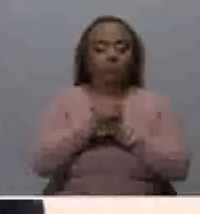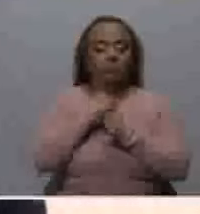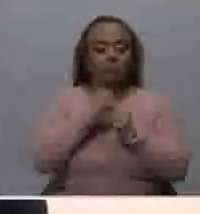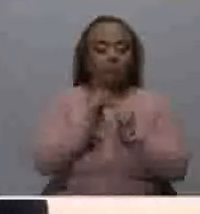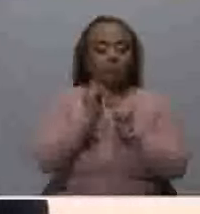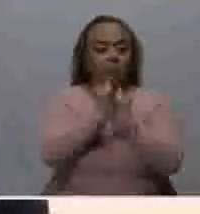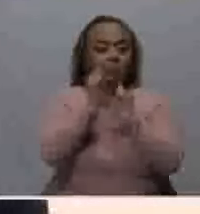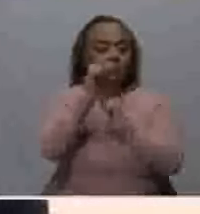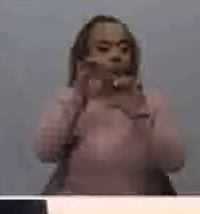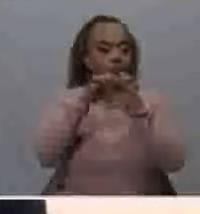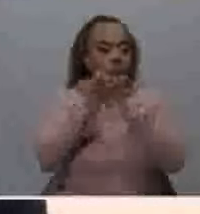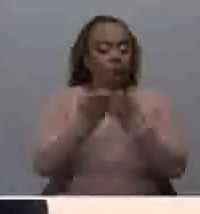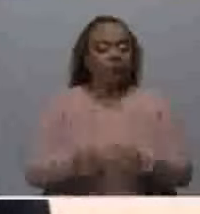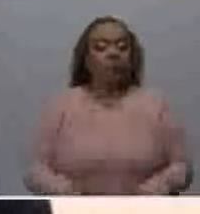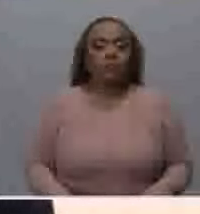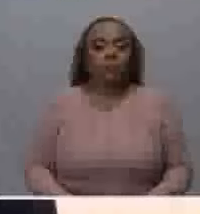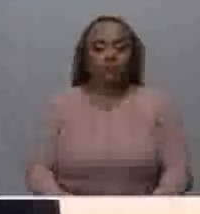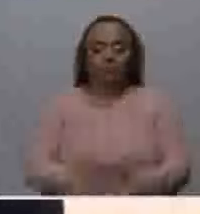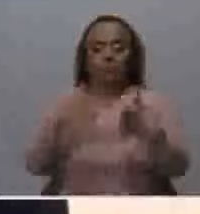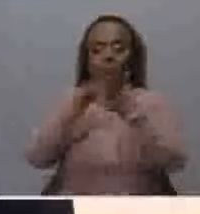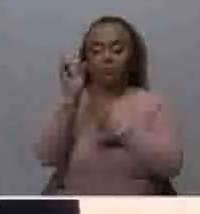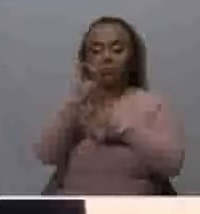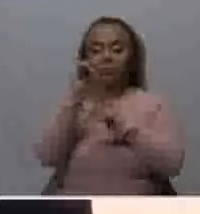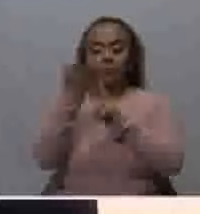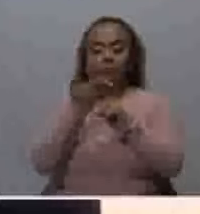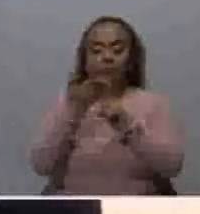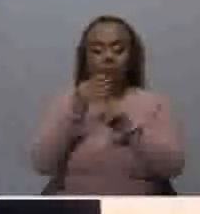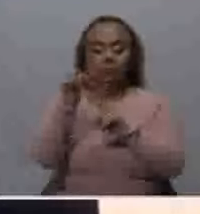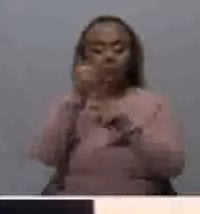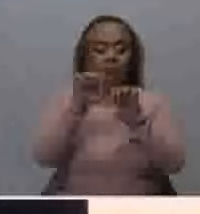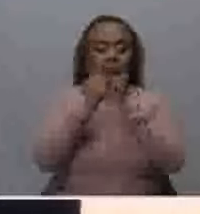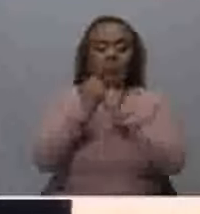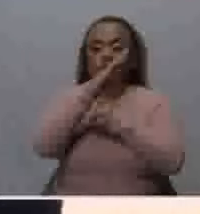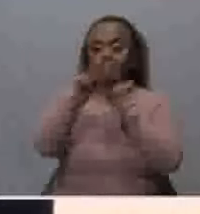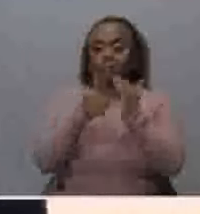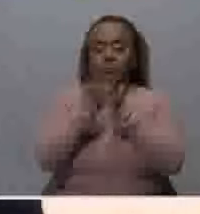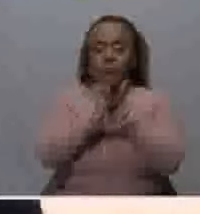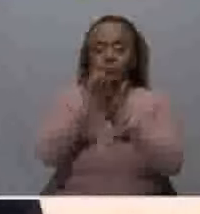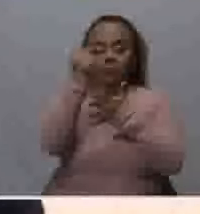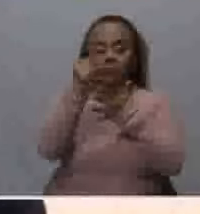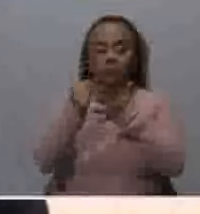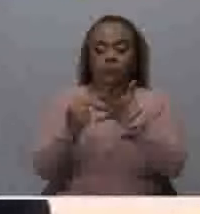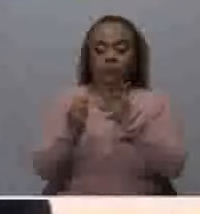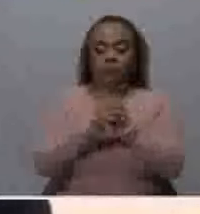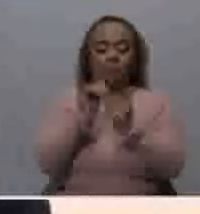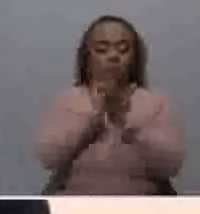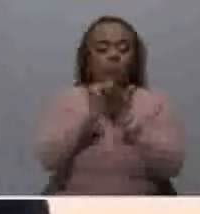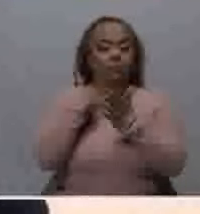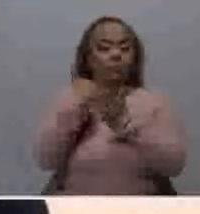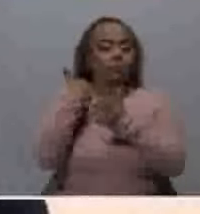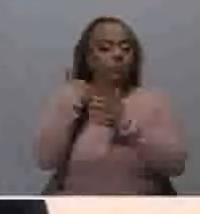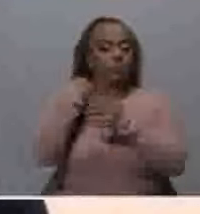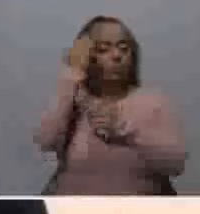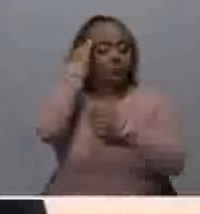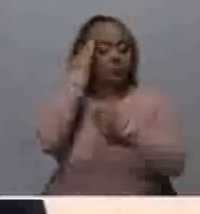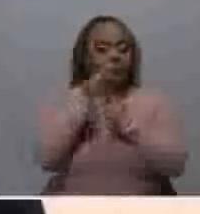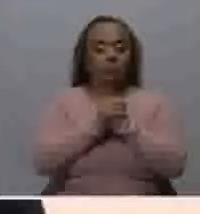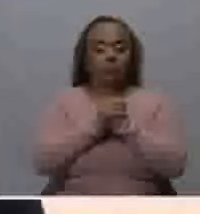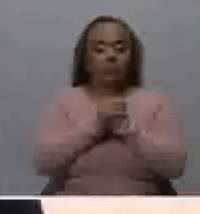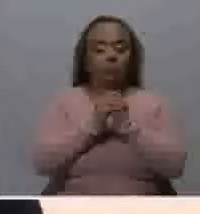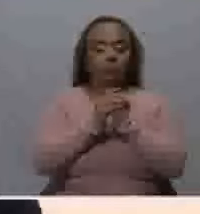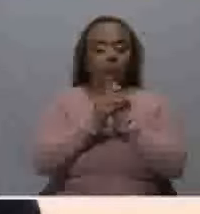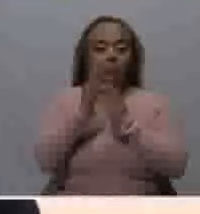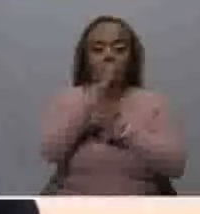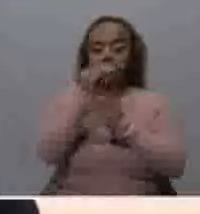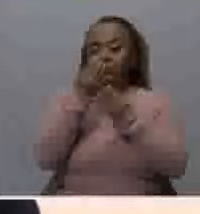equipo estudiando dónde hacerle daño al rival. O sea, toda esa serie de elementos, ahí es donde yo recibo un mensaje de, claro, ok, vamos a tratar